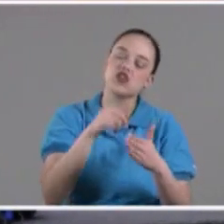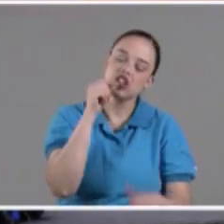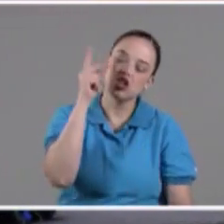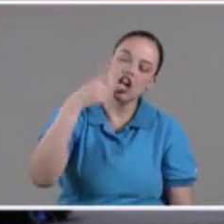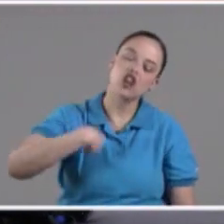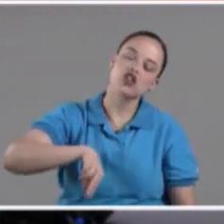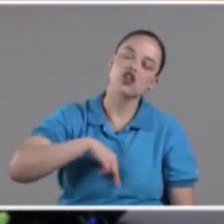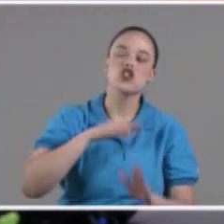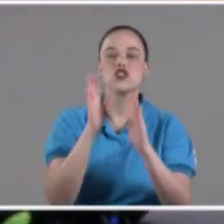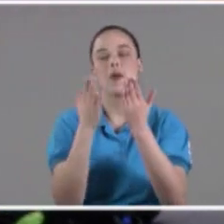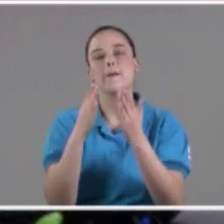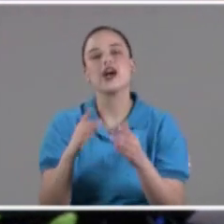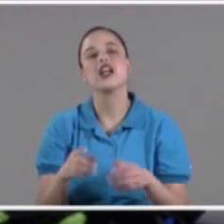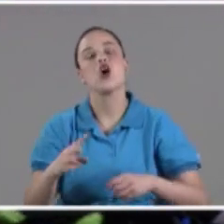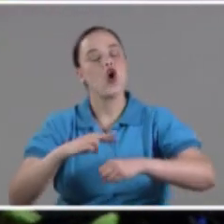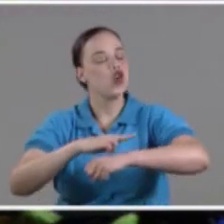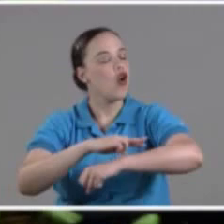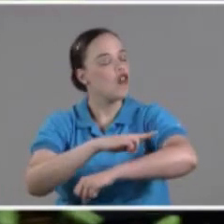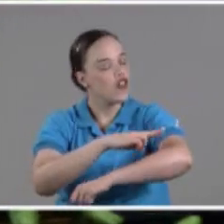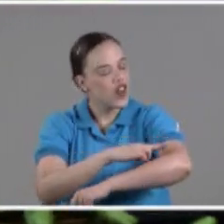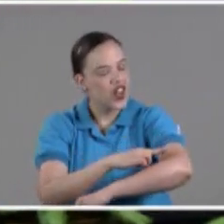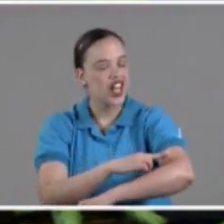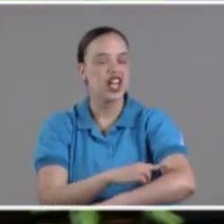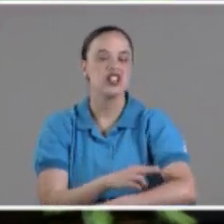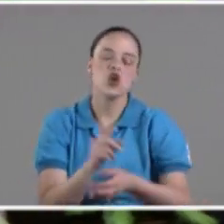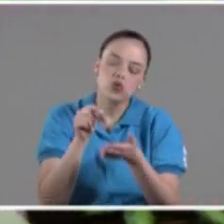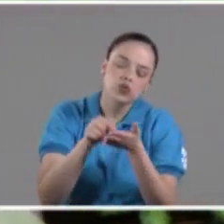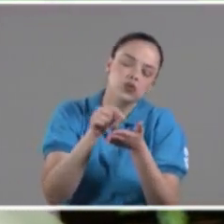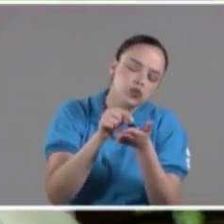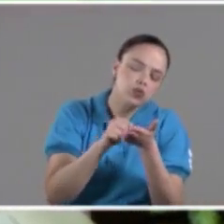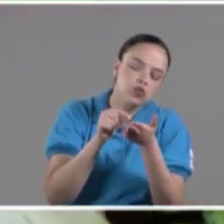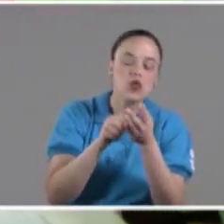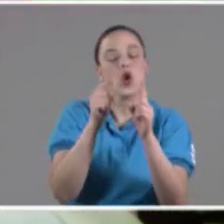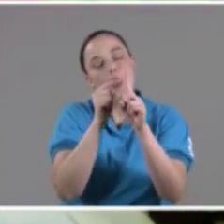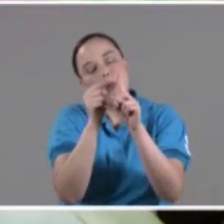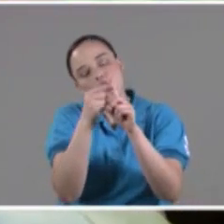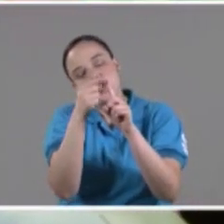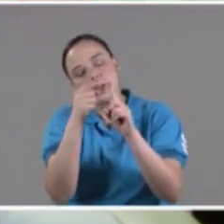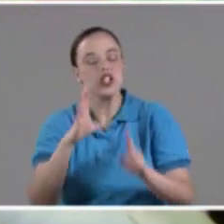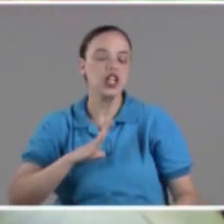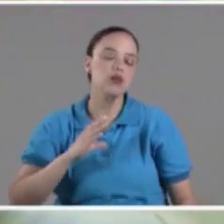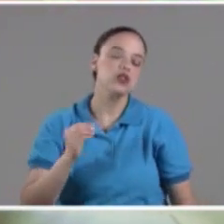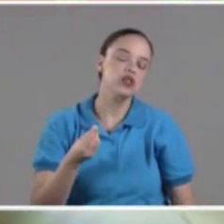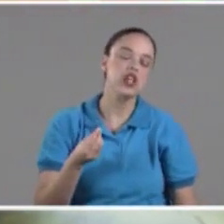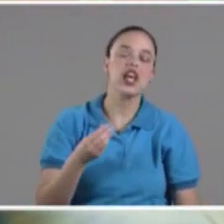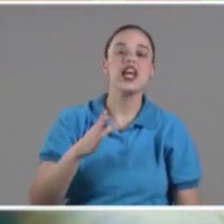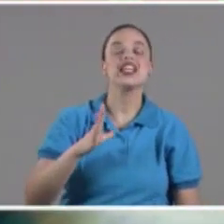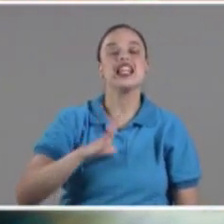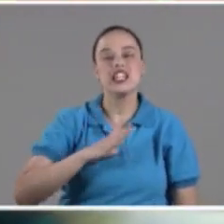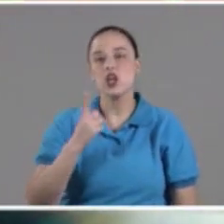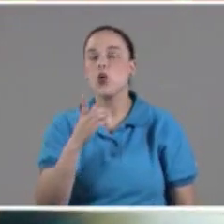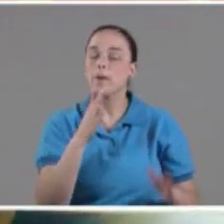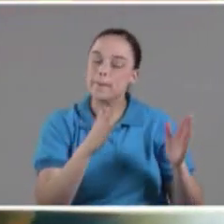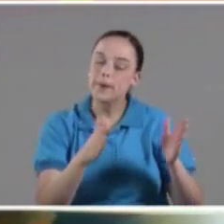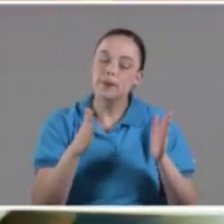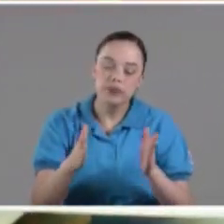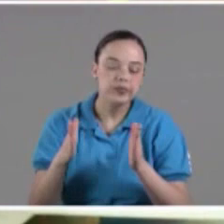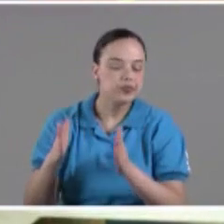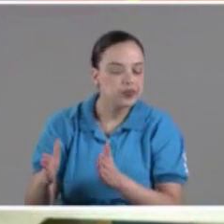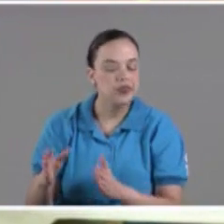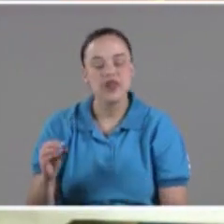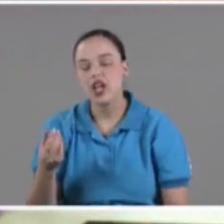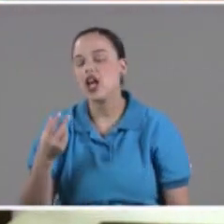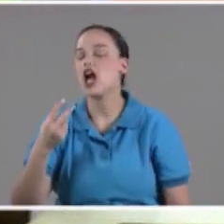grano de trigo o de cebada tenemos que llevar un proceso es necesario un proceso que